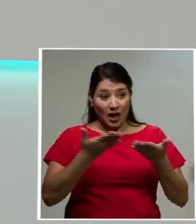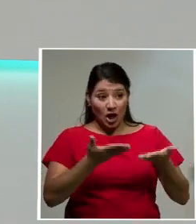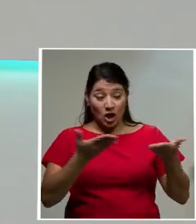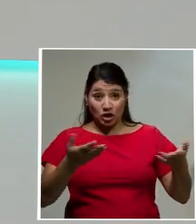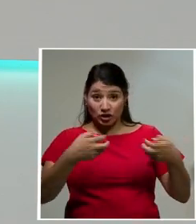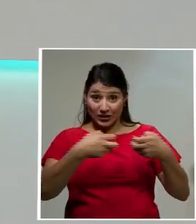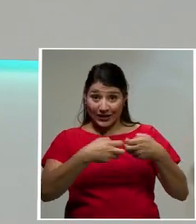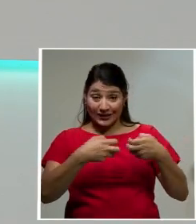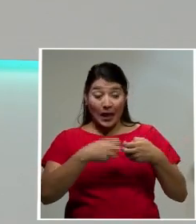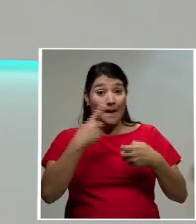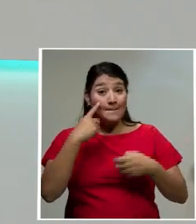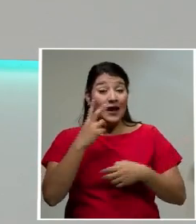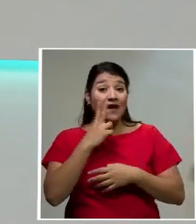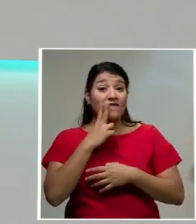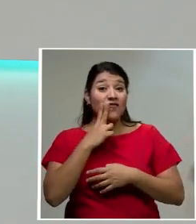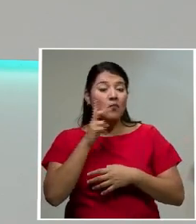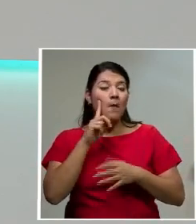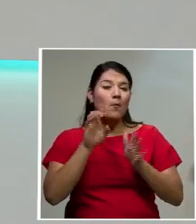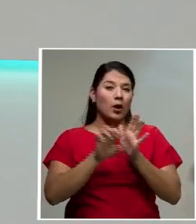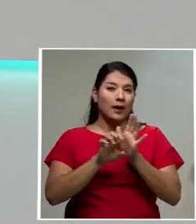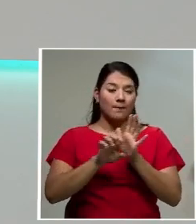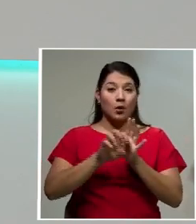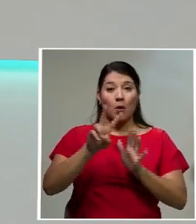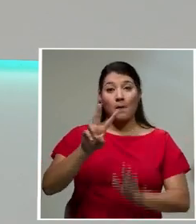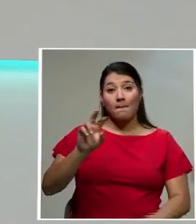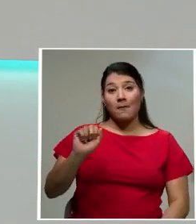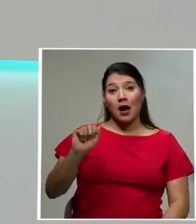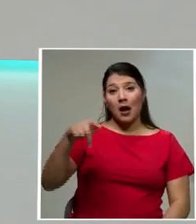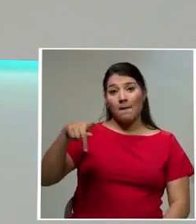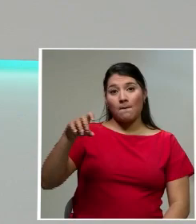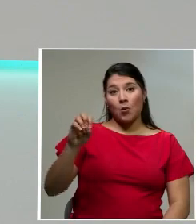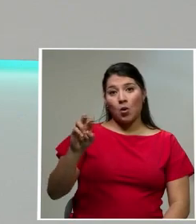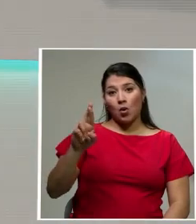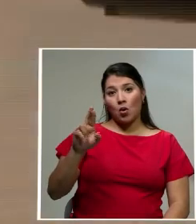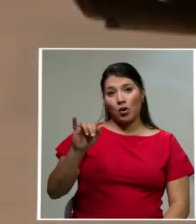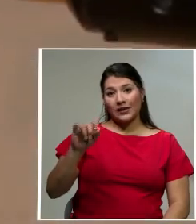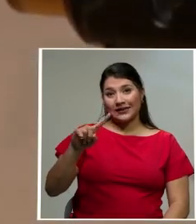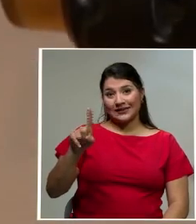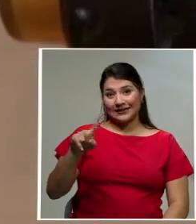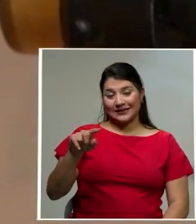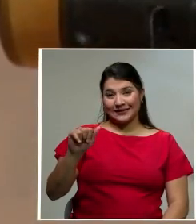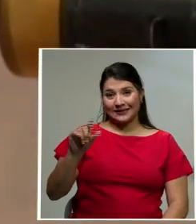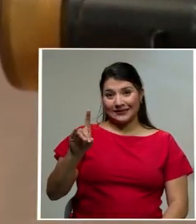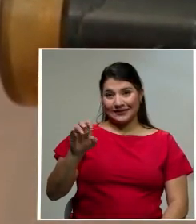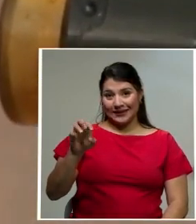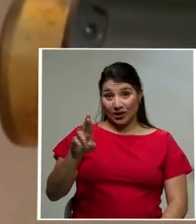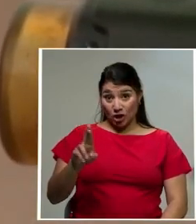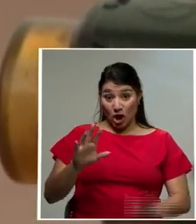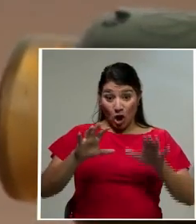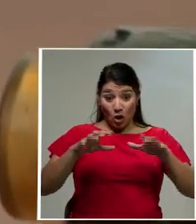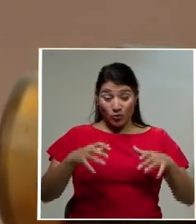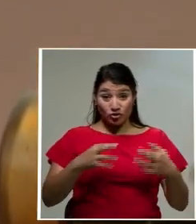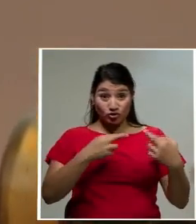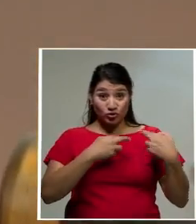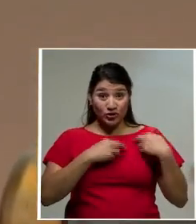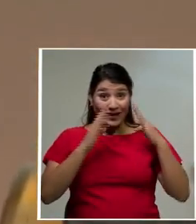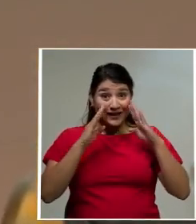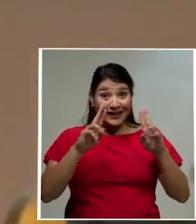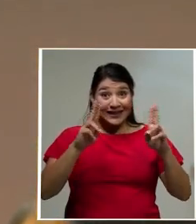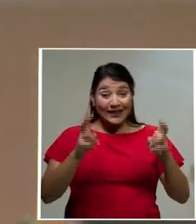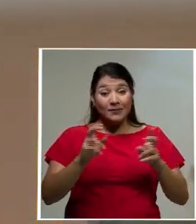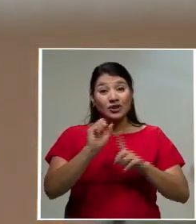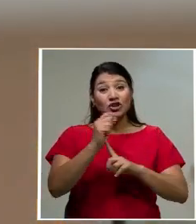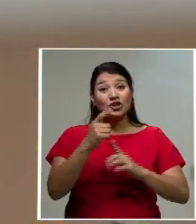electrónicos de fumado, como los vaporizadores. La Comisión Permanente de Asuntos Sociales ha logrado avanzar